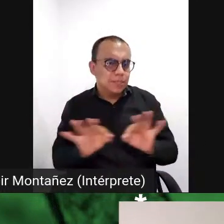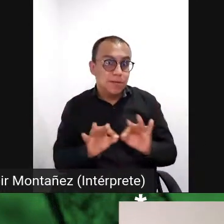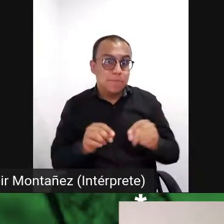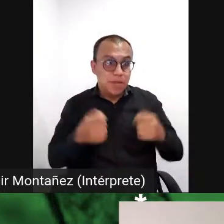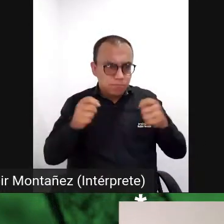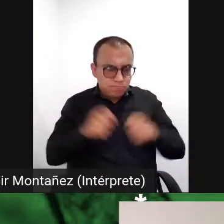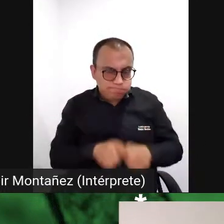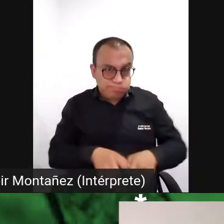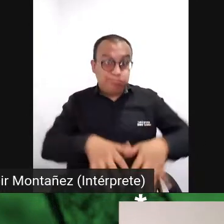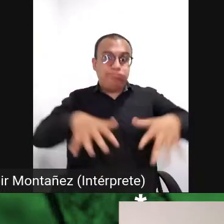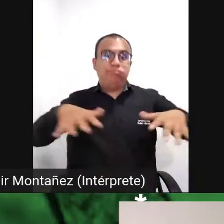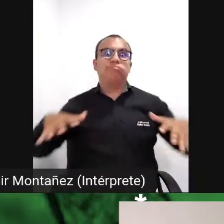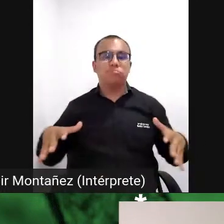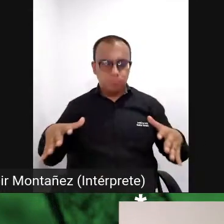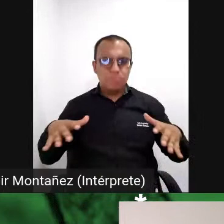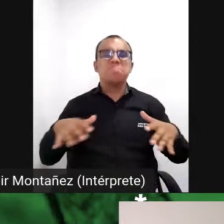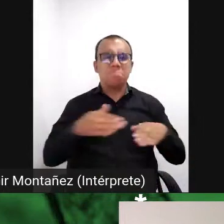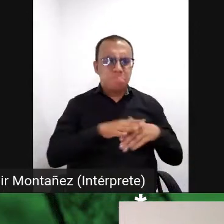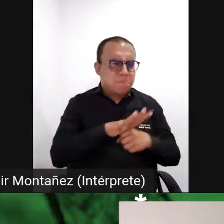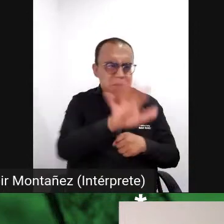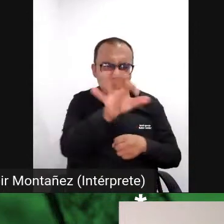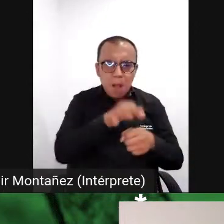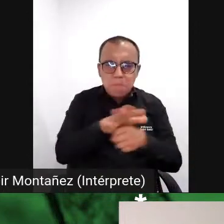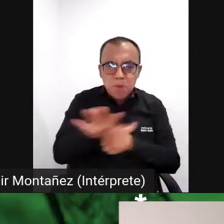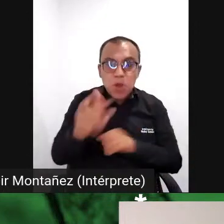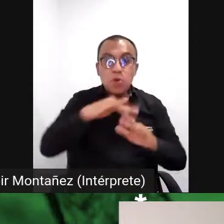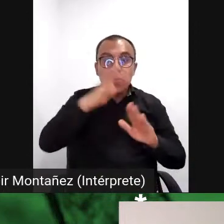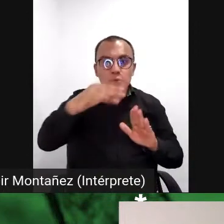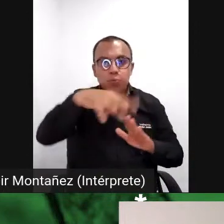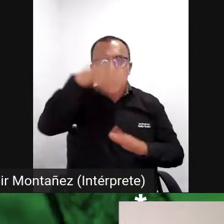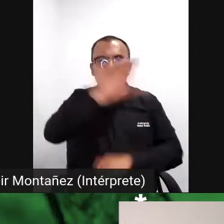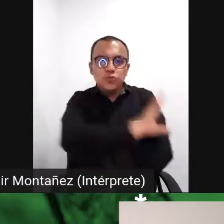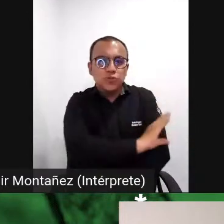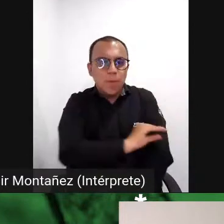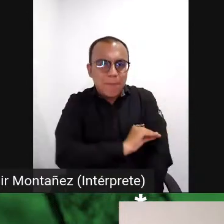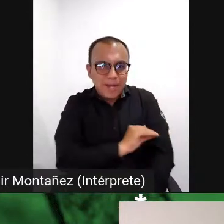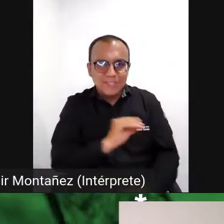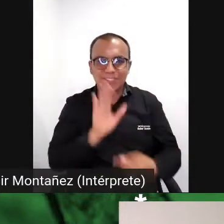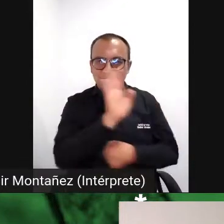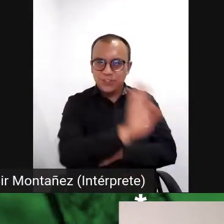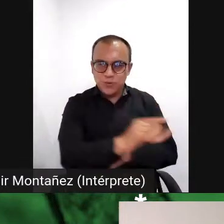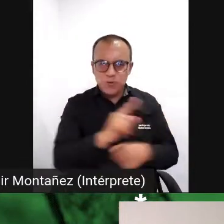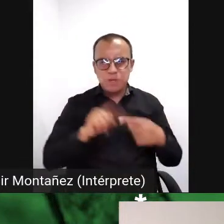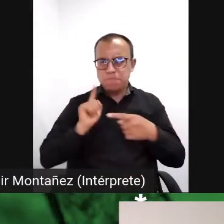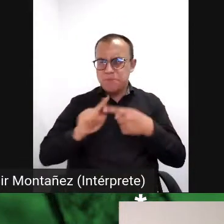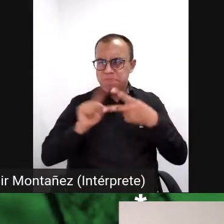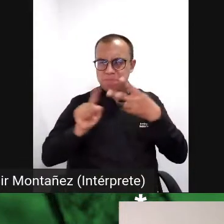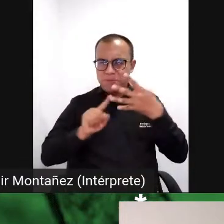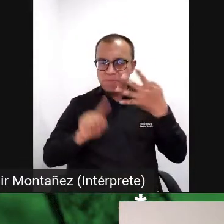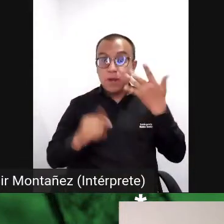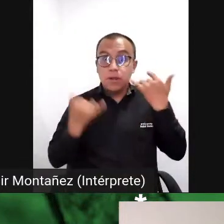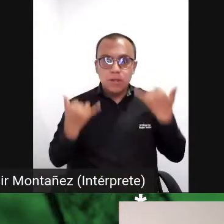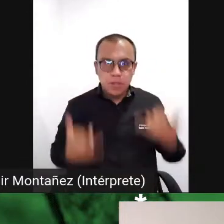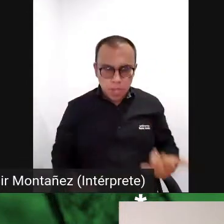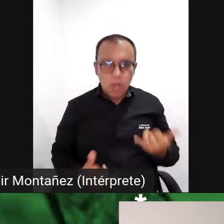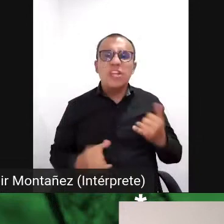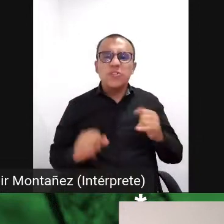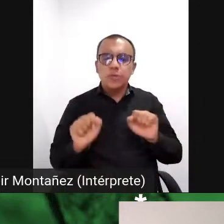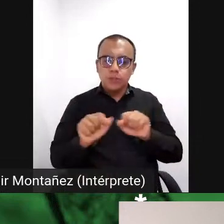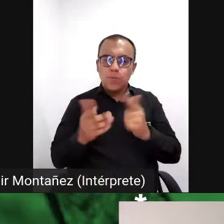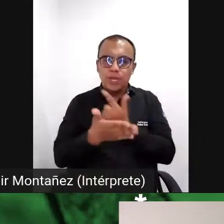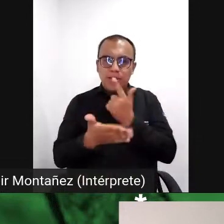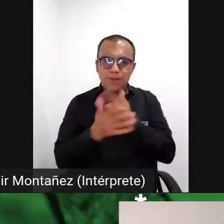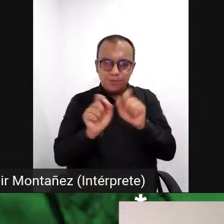pedazo rural donde están los páramos, Sumapaz y otras zonas. Y el libro va haciendo como un zoom. Entonces uno va entrando, primero